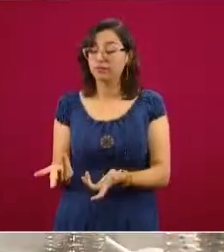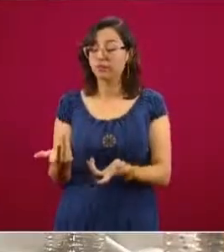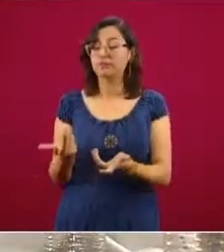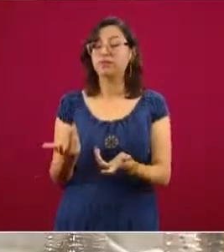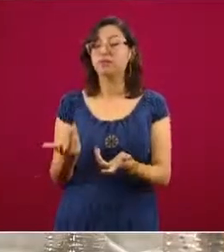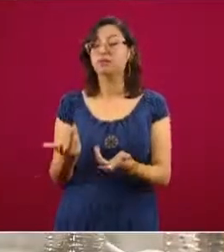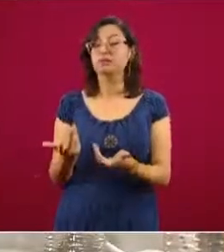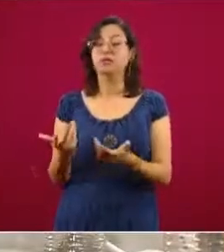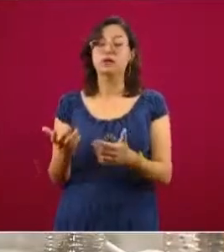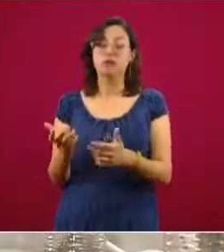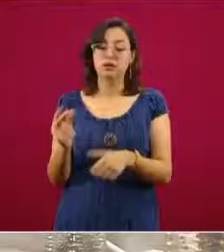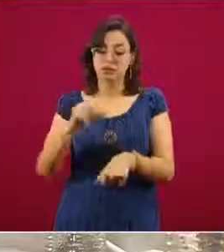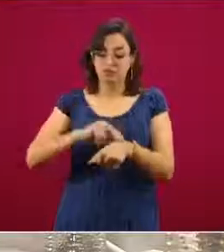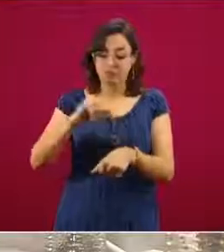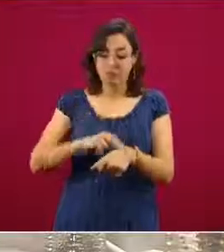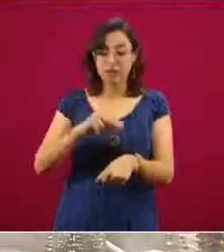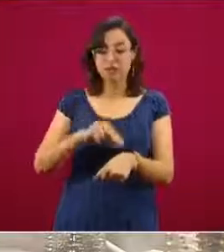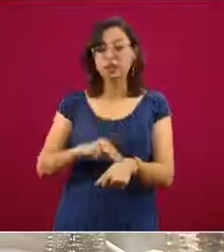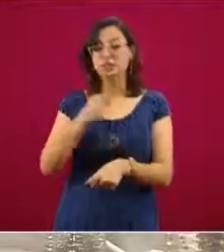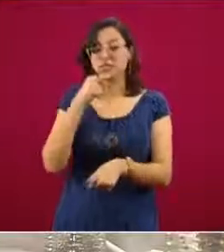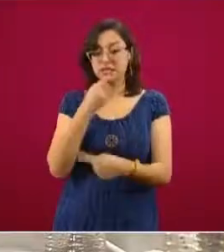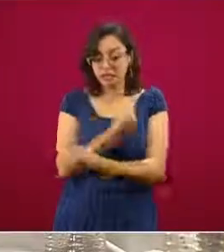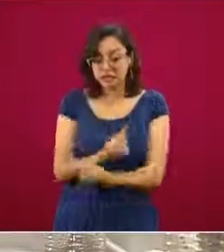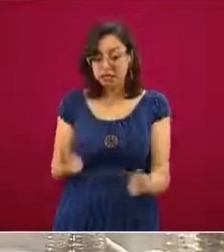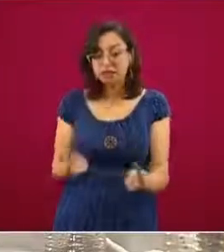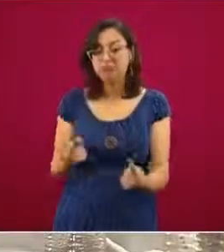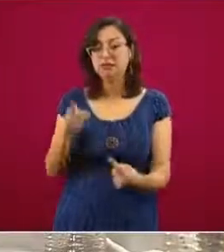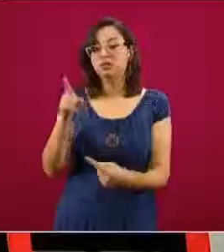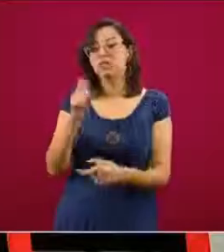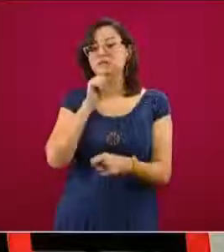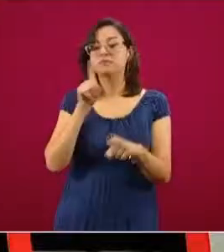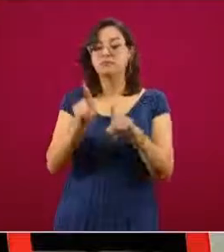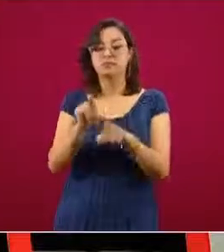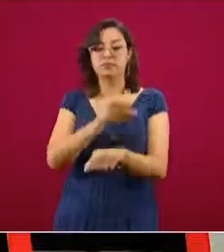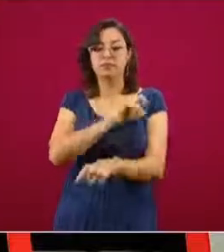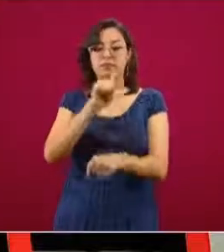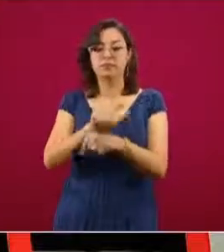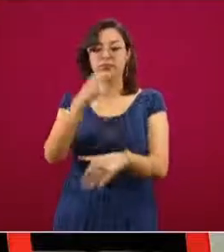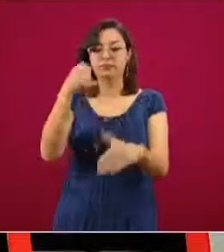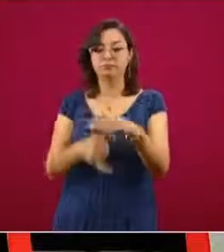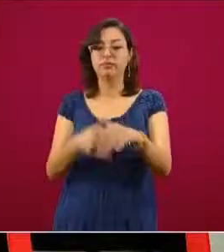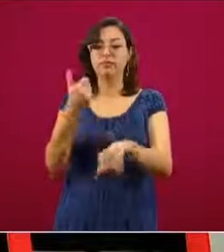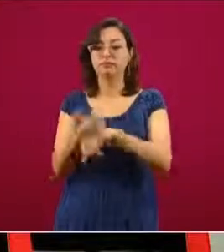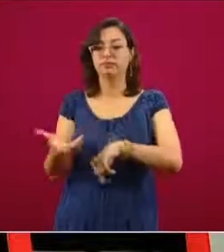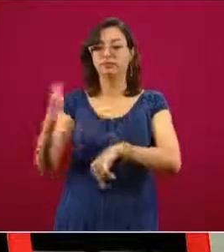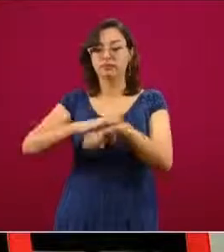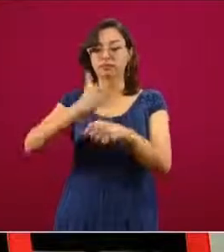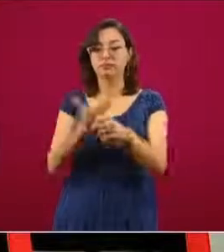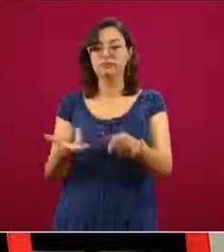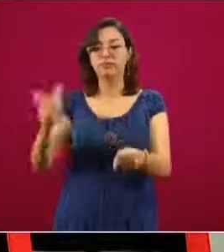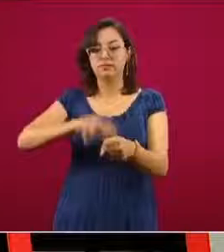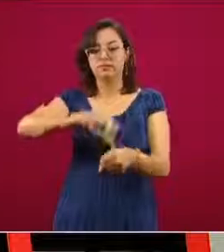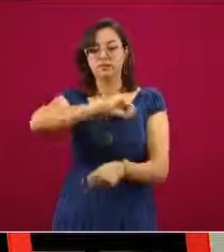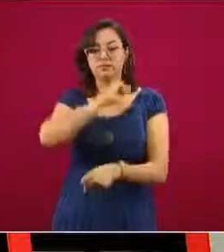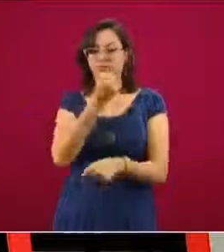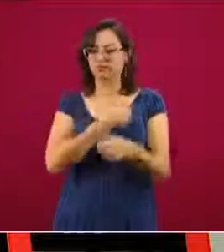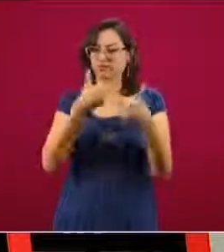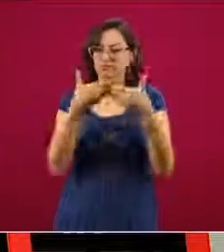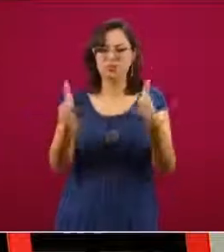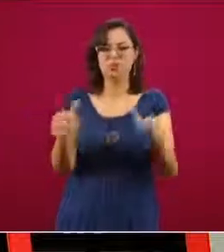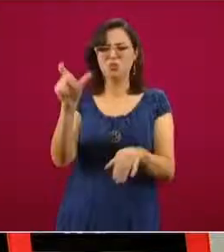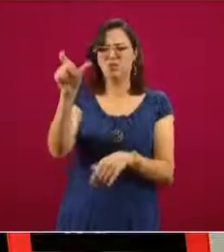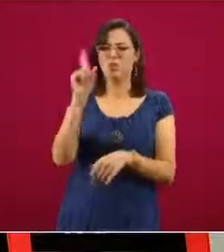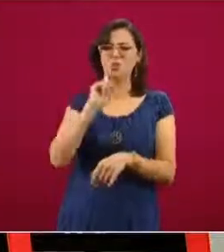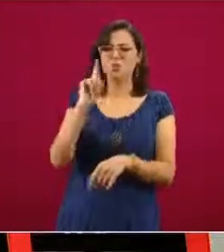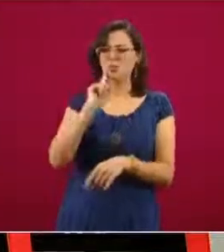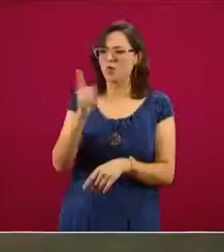médica pediatra, tiene una especialidad, un posgrado en administración hospitalaria, en salud pública, es una persona